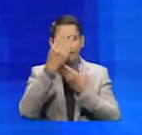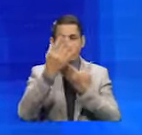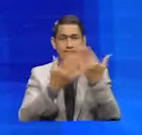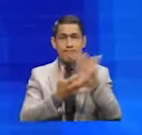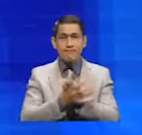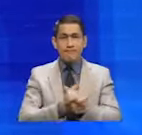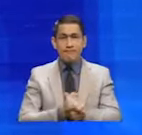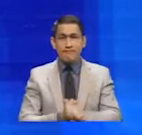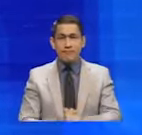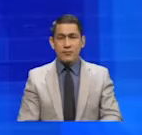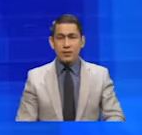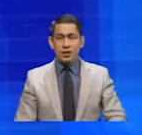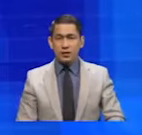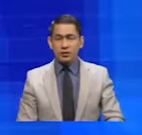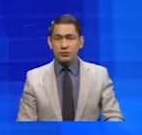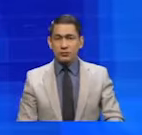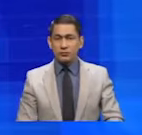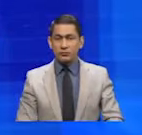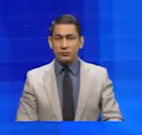detalle.